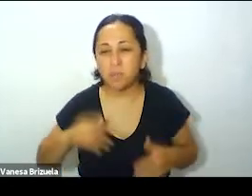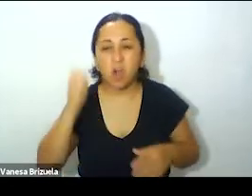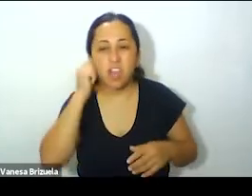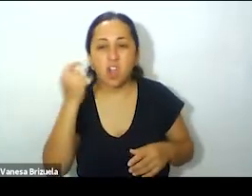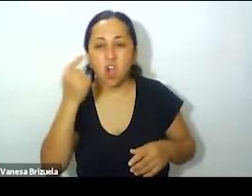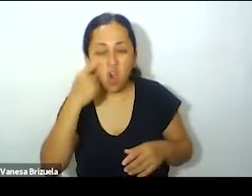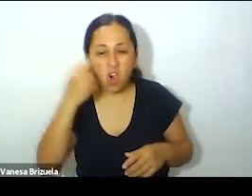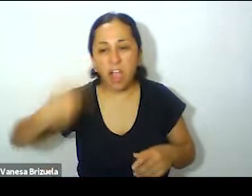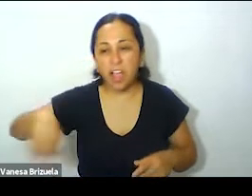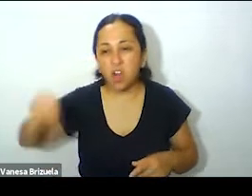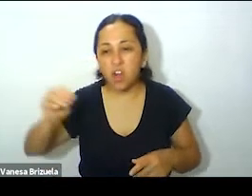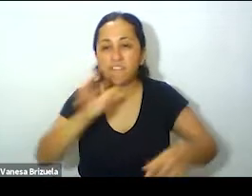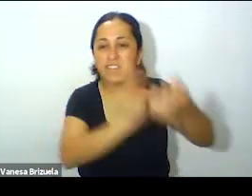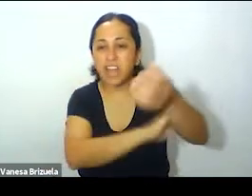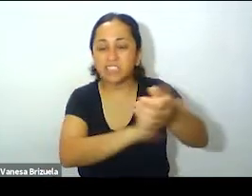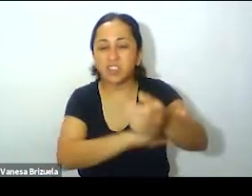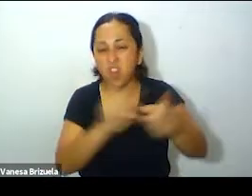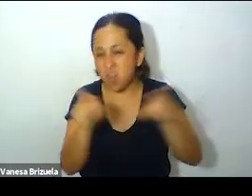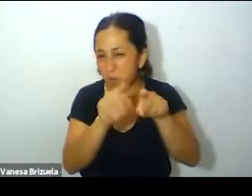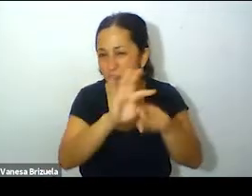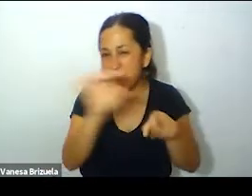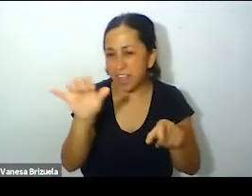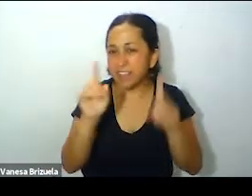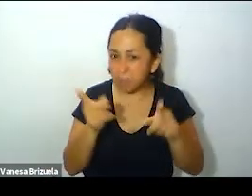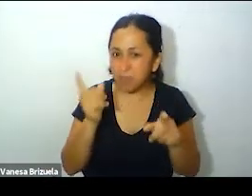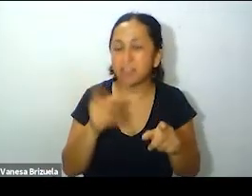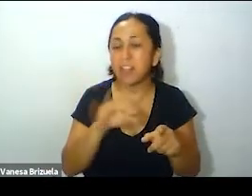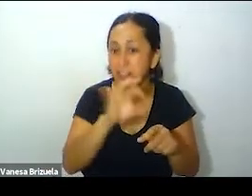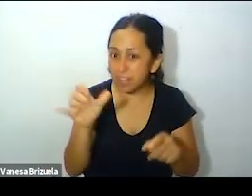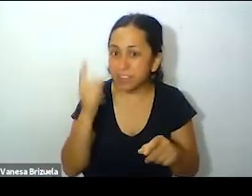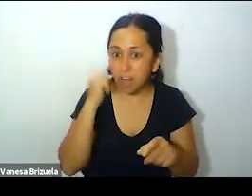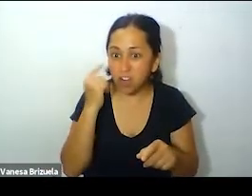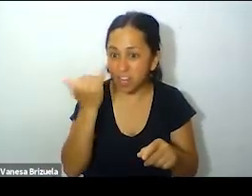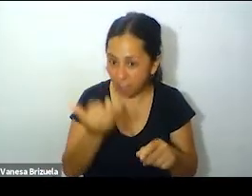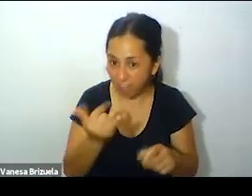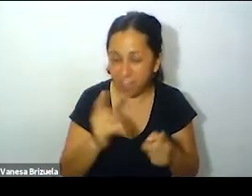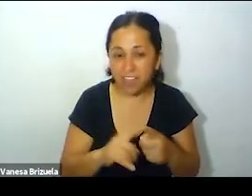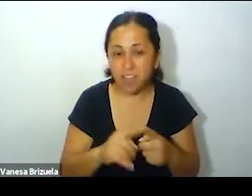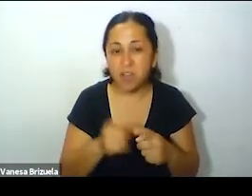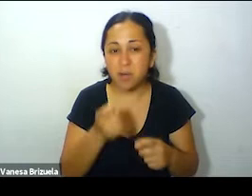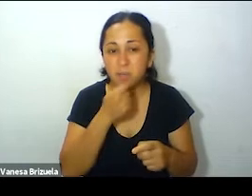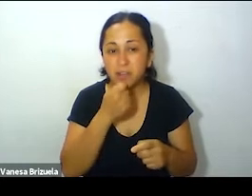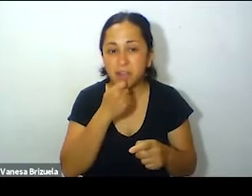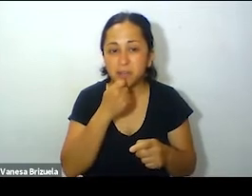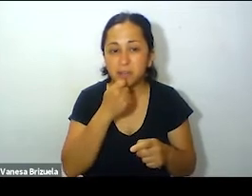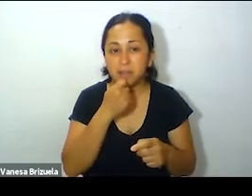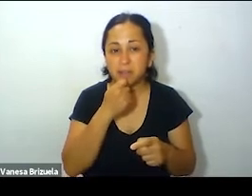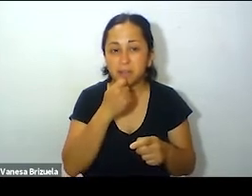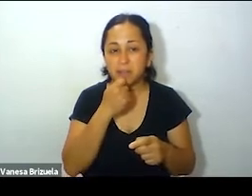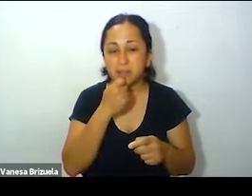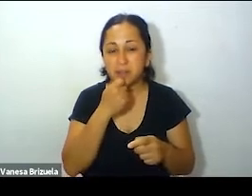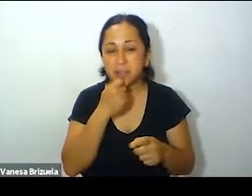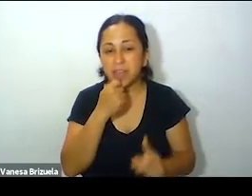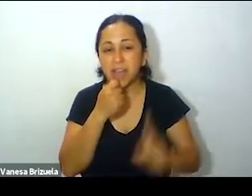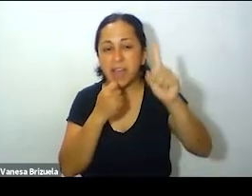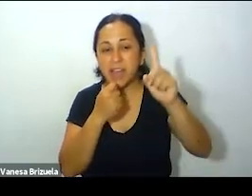ojo, cola, brazo. Siempre decimos que las astas que van hacia arriba son